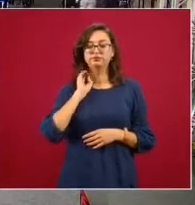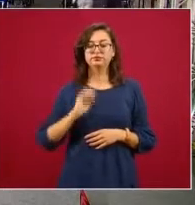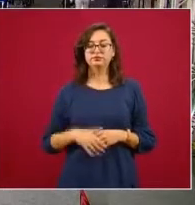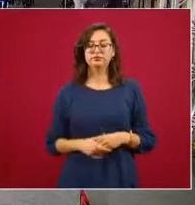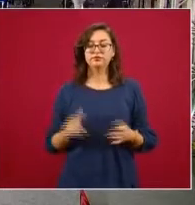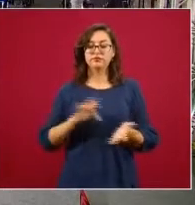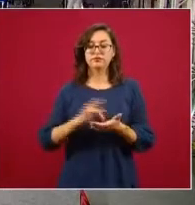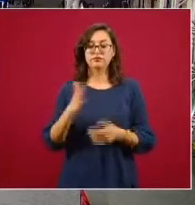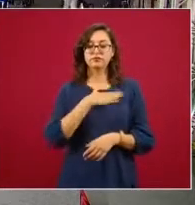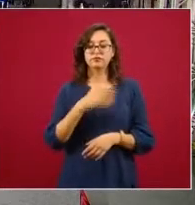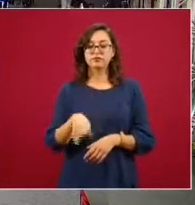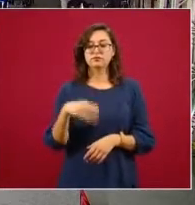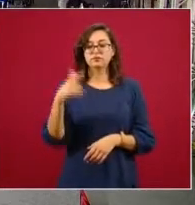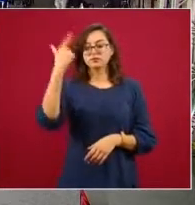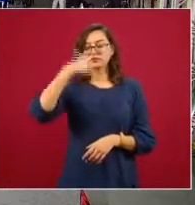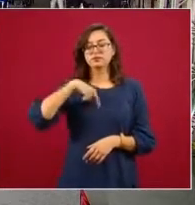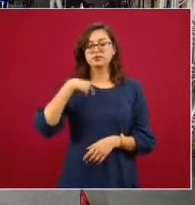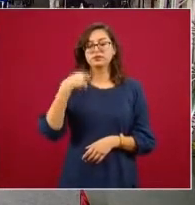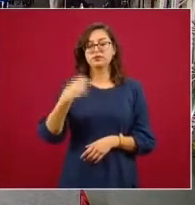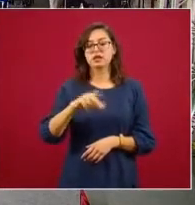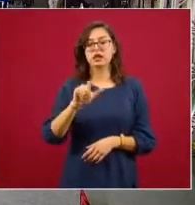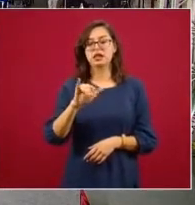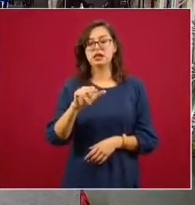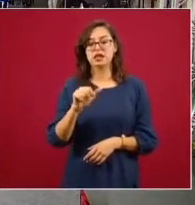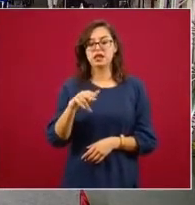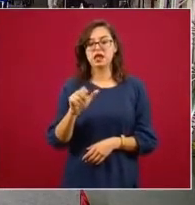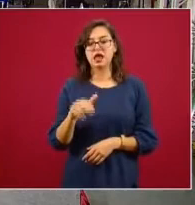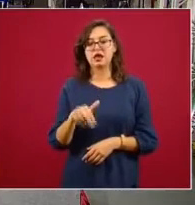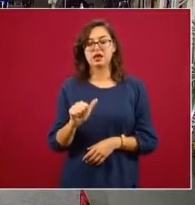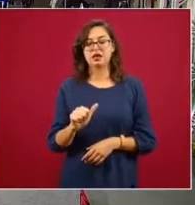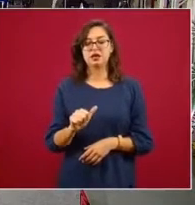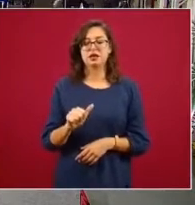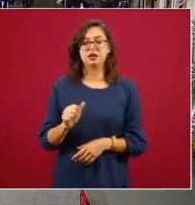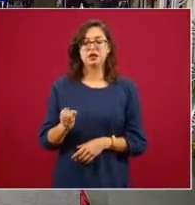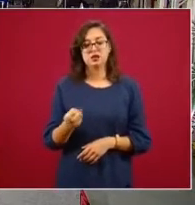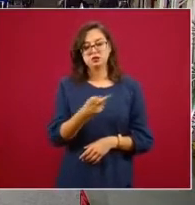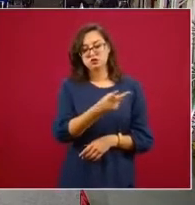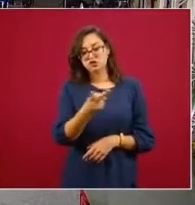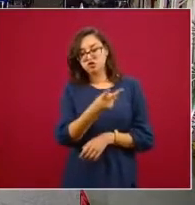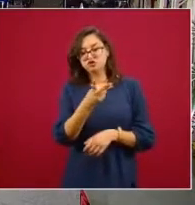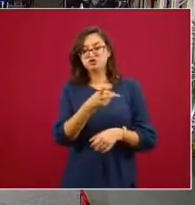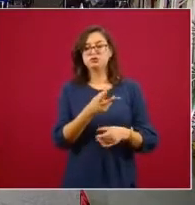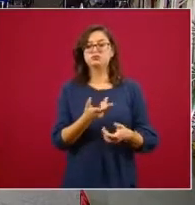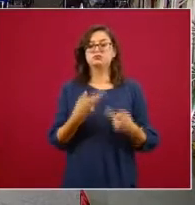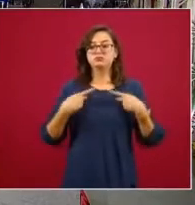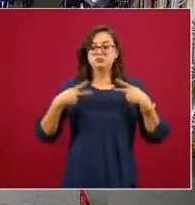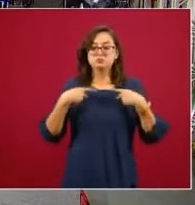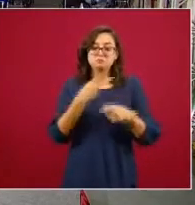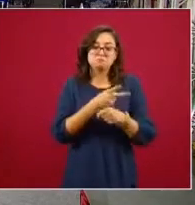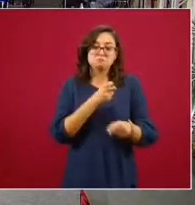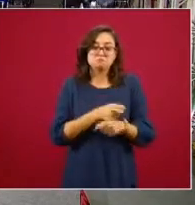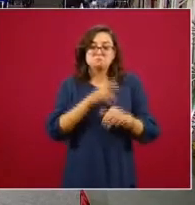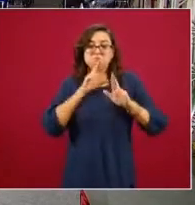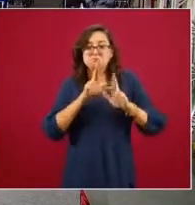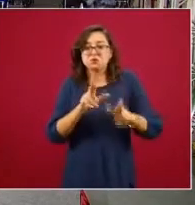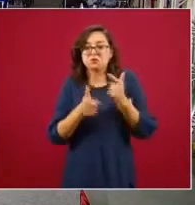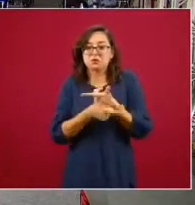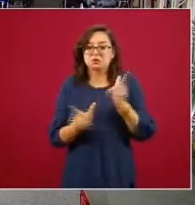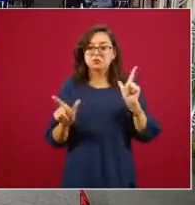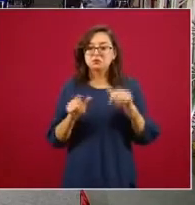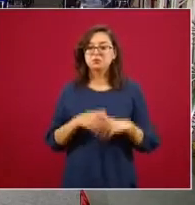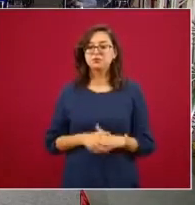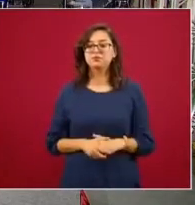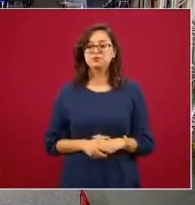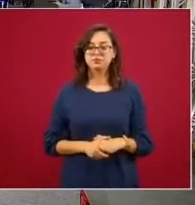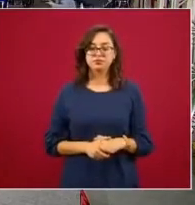Gracias, buenas noches. Liliana Noble de Pulso Saludable. Para sus dos invitados, no sé cuál de los dos me quisiera contestar, me gustaría saber cuáles